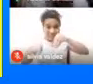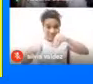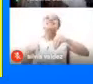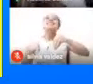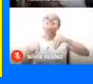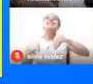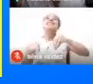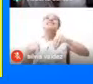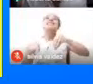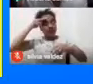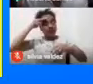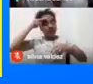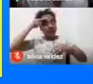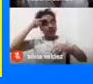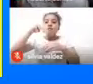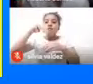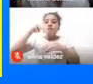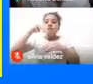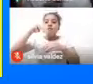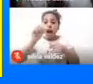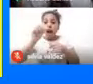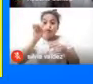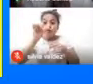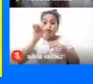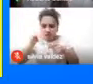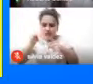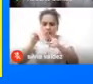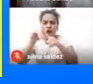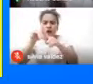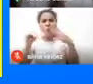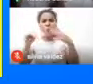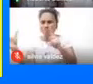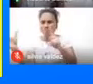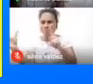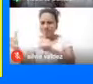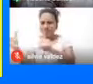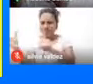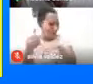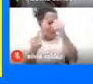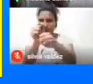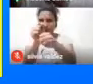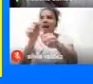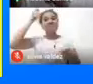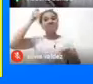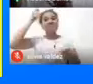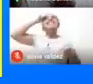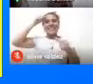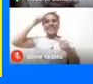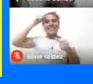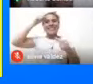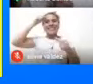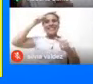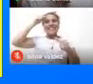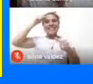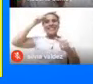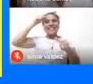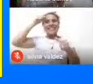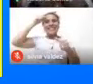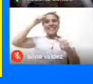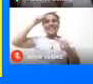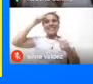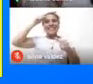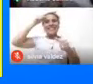hace descubrir Una memoria Que despierta Esa identidad Y ese sentido De pertenencia